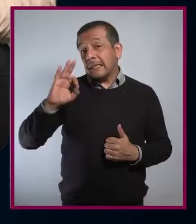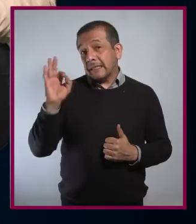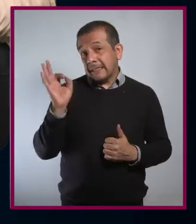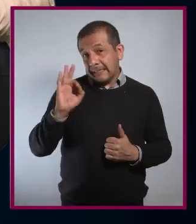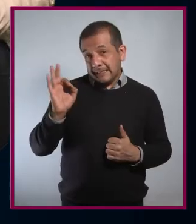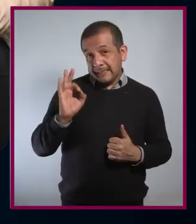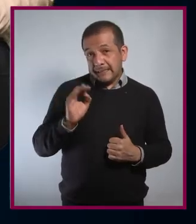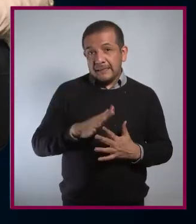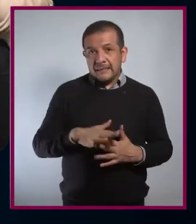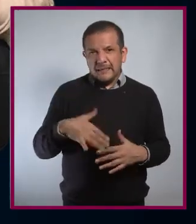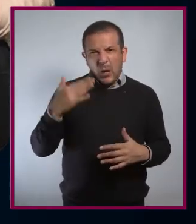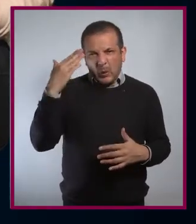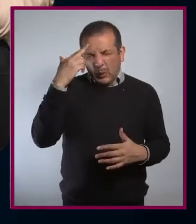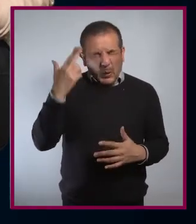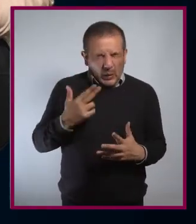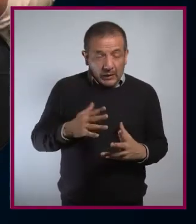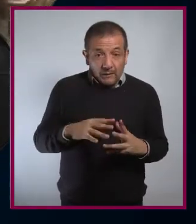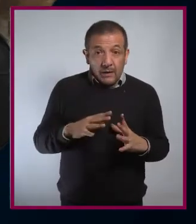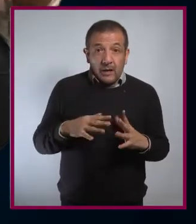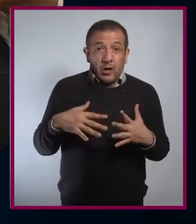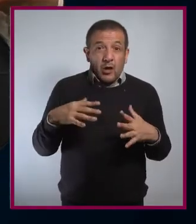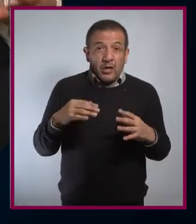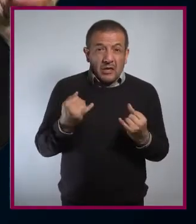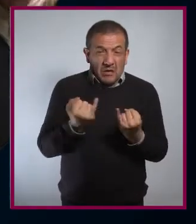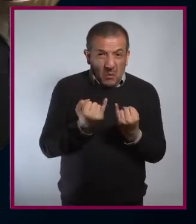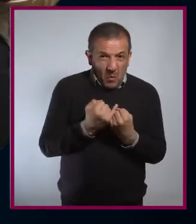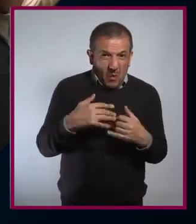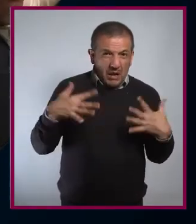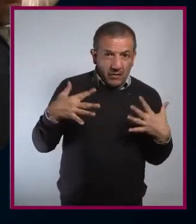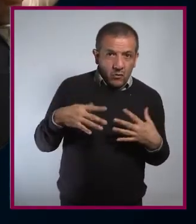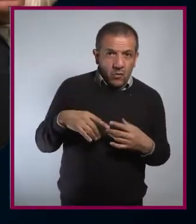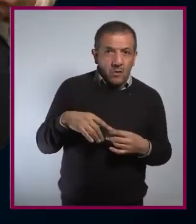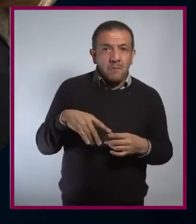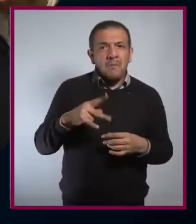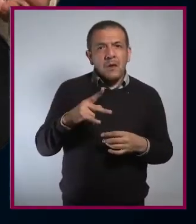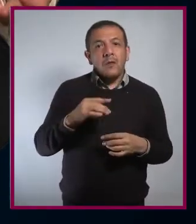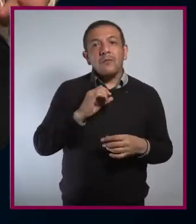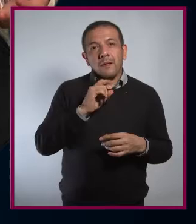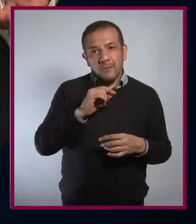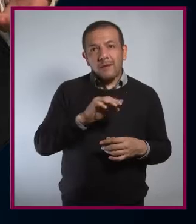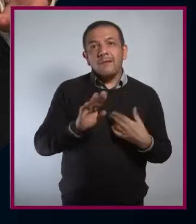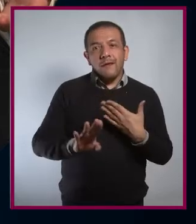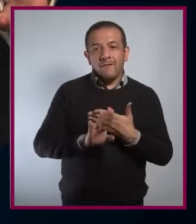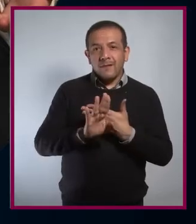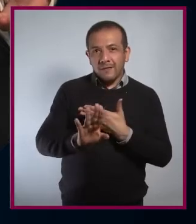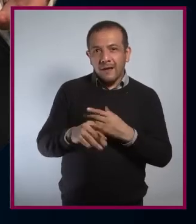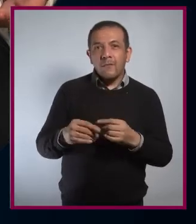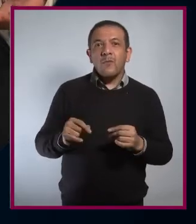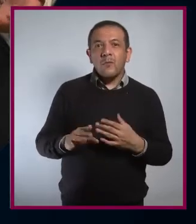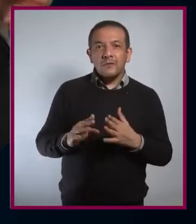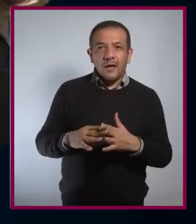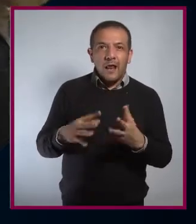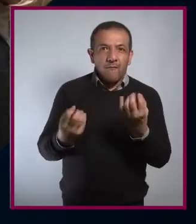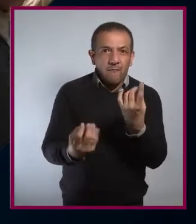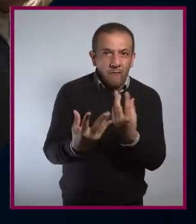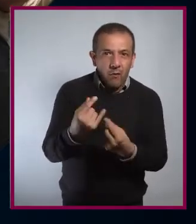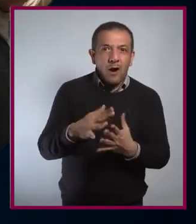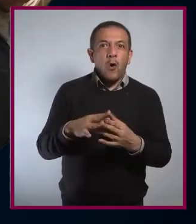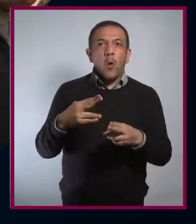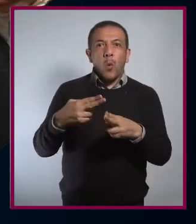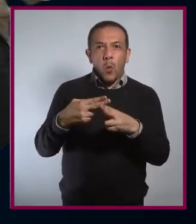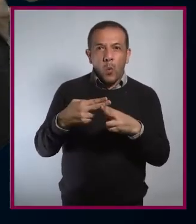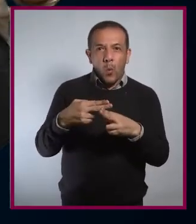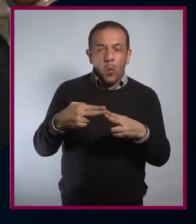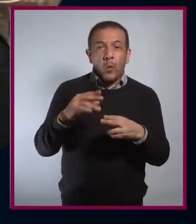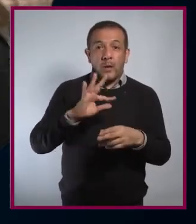Quizá nada es tan horrible como el dolor, pero el dolor también nos enseña a evitar el fuego, los objetos filosos y muchas